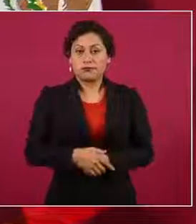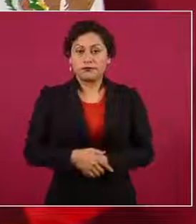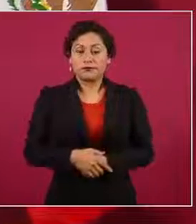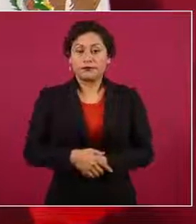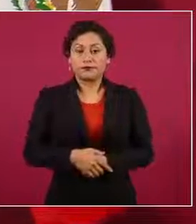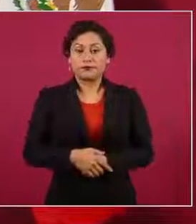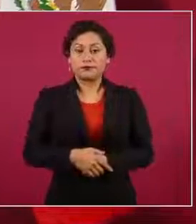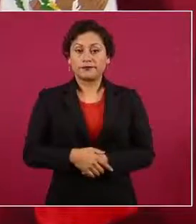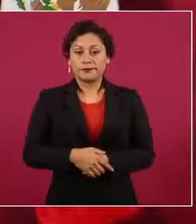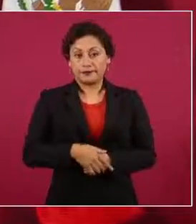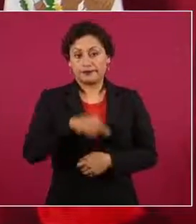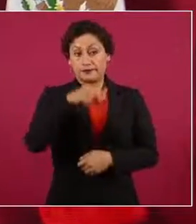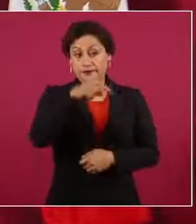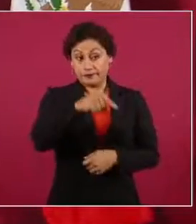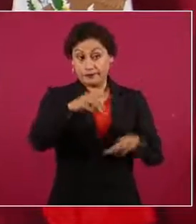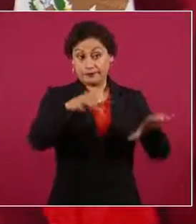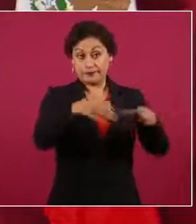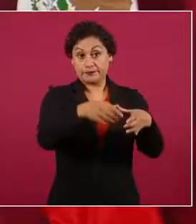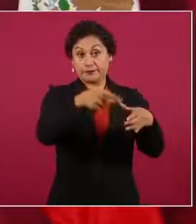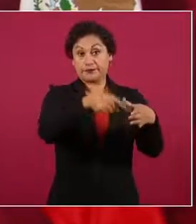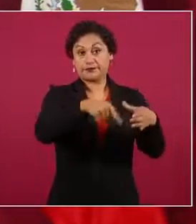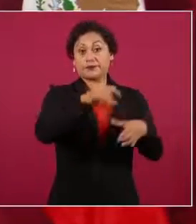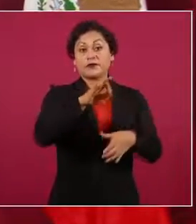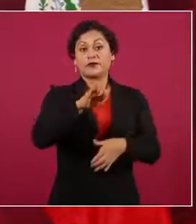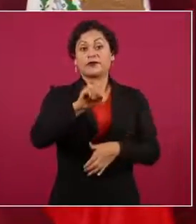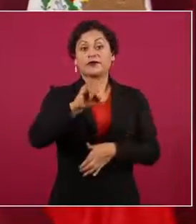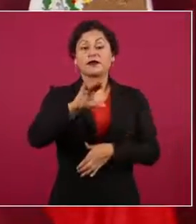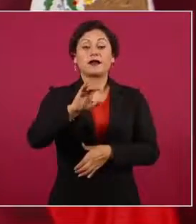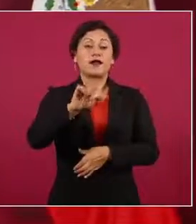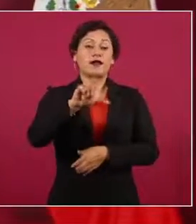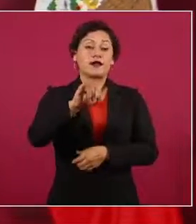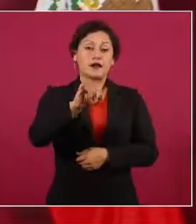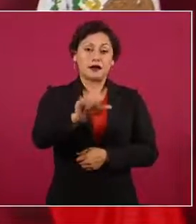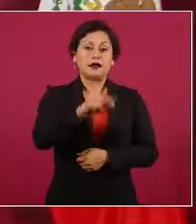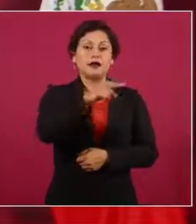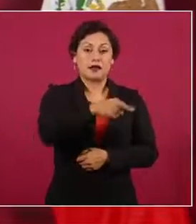esta Fiscalía actúe.